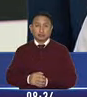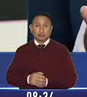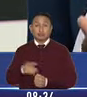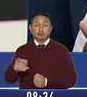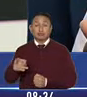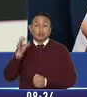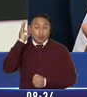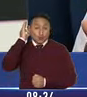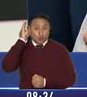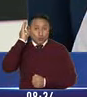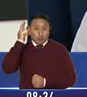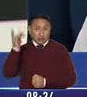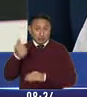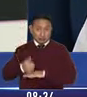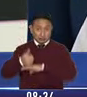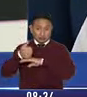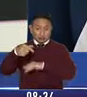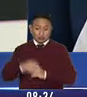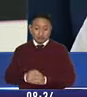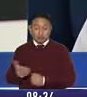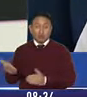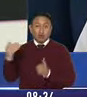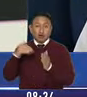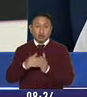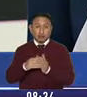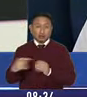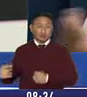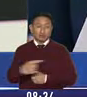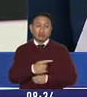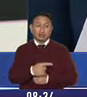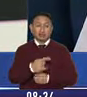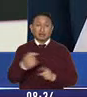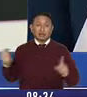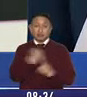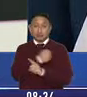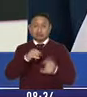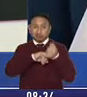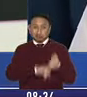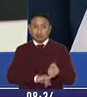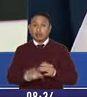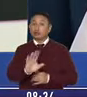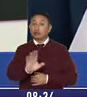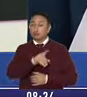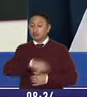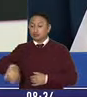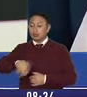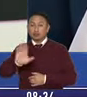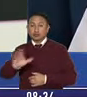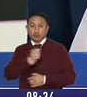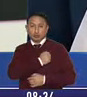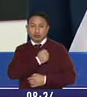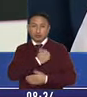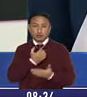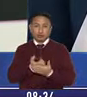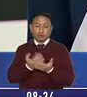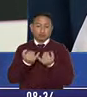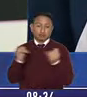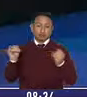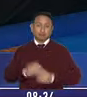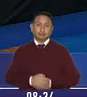jefa de hogar nunca más dependa de un maltratador, más bien construya una economía de